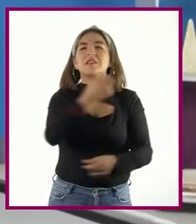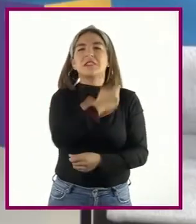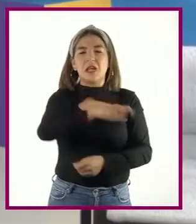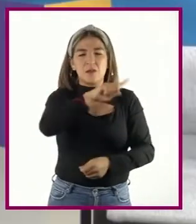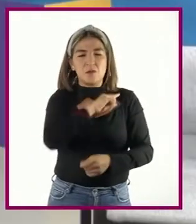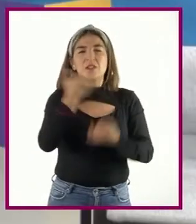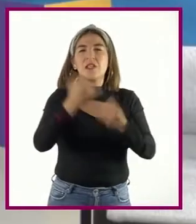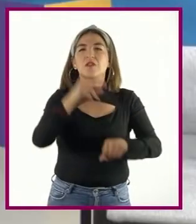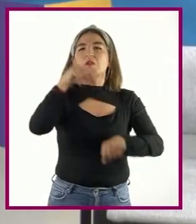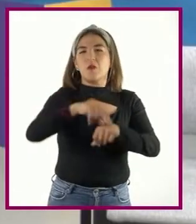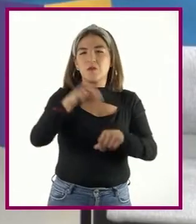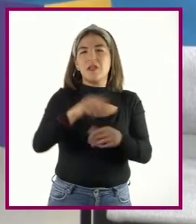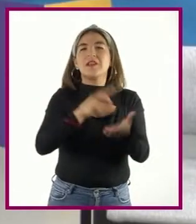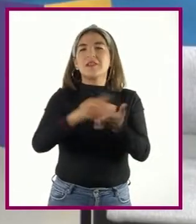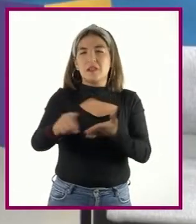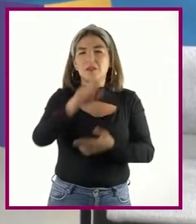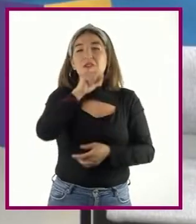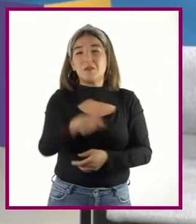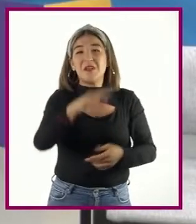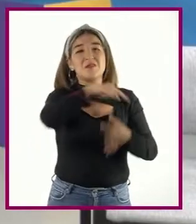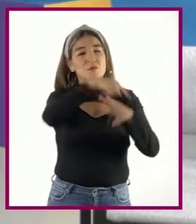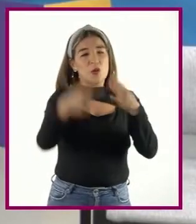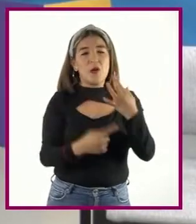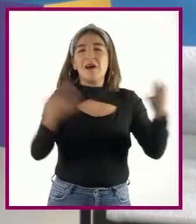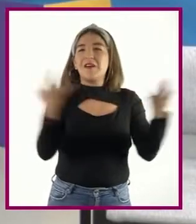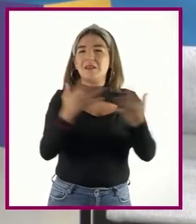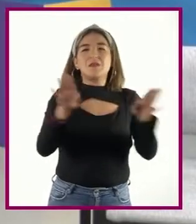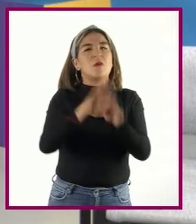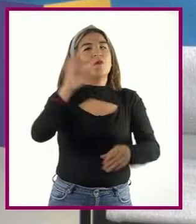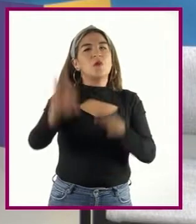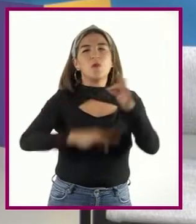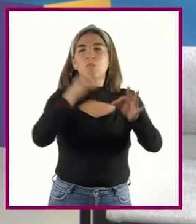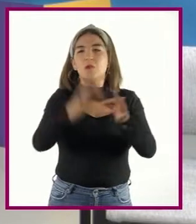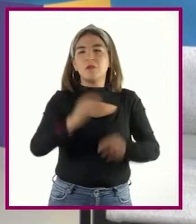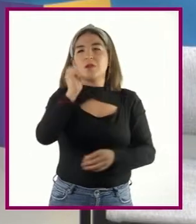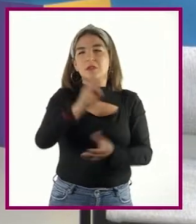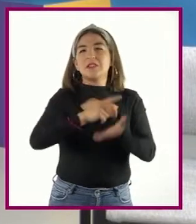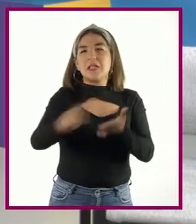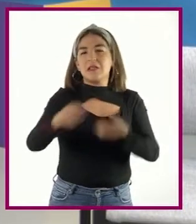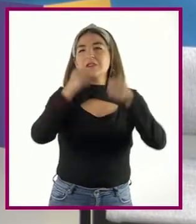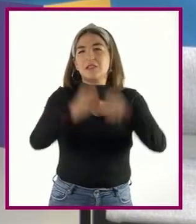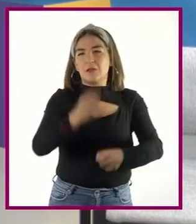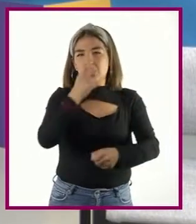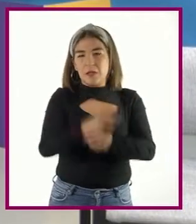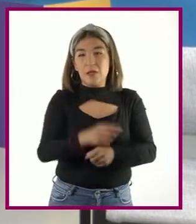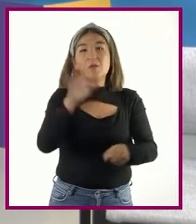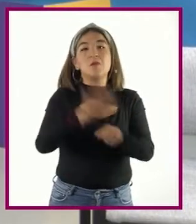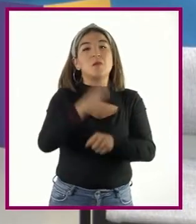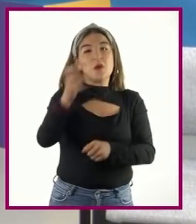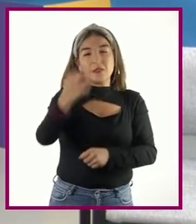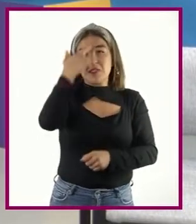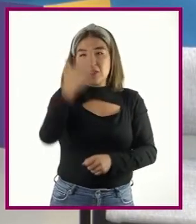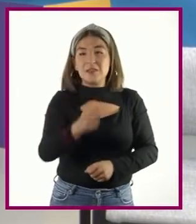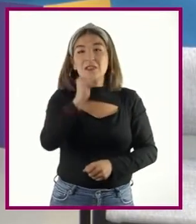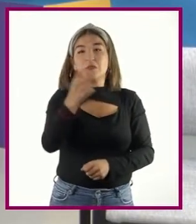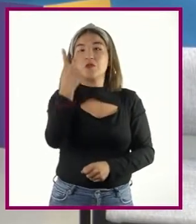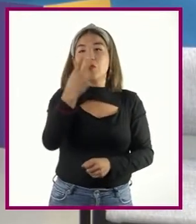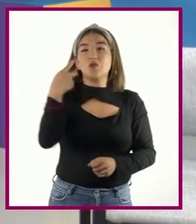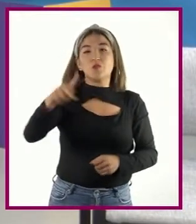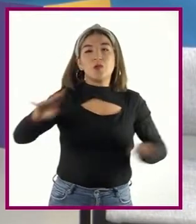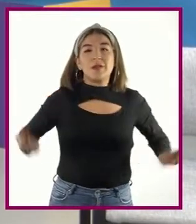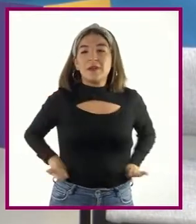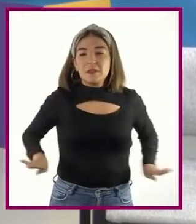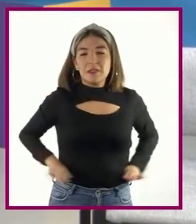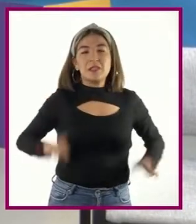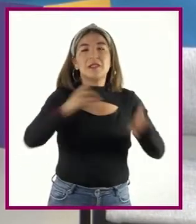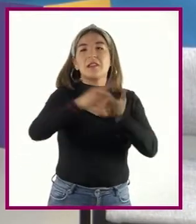seguridad social. Sin embargo, todos contribuyen a que se cumpla el derecho a la seguridad. Es por eso que dos de las características de